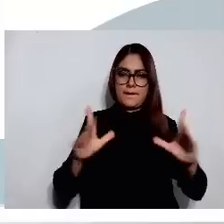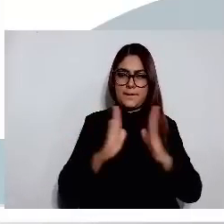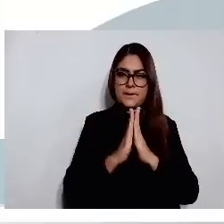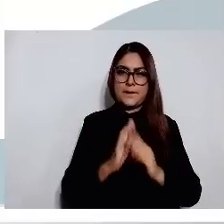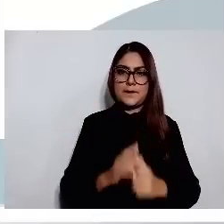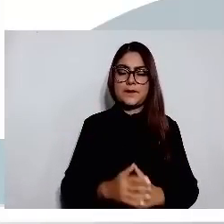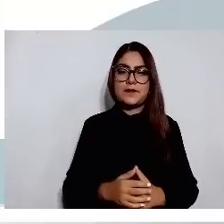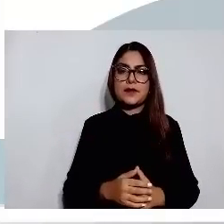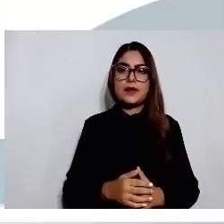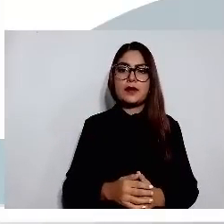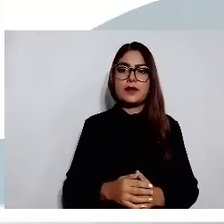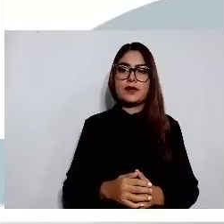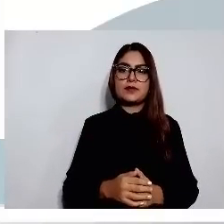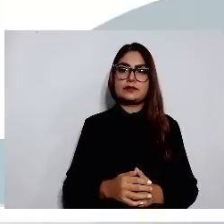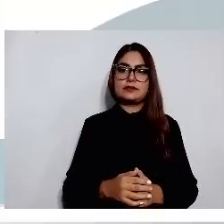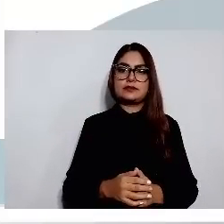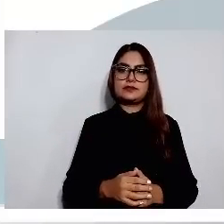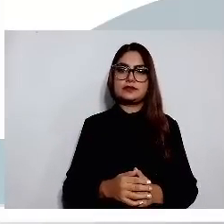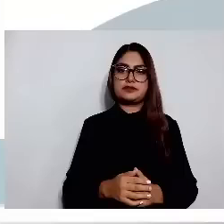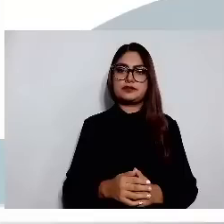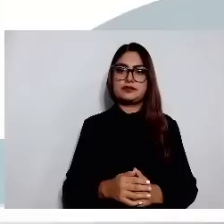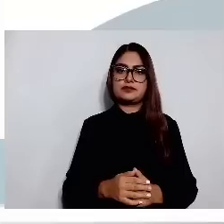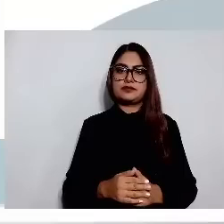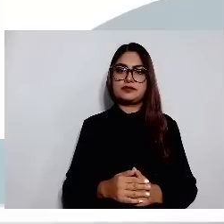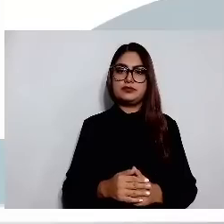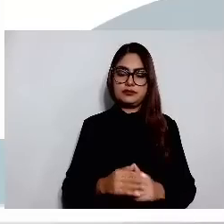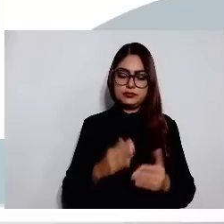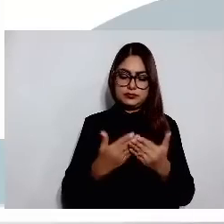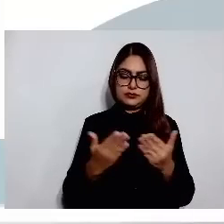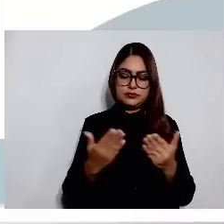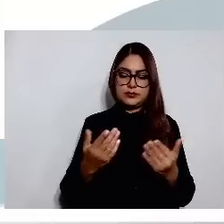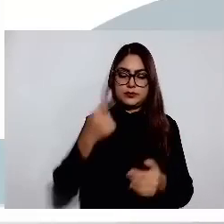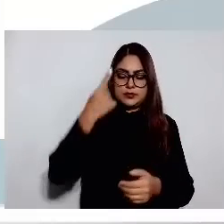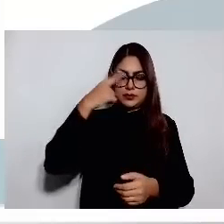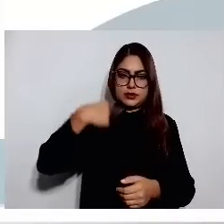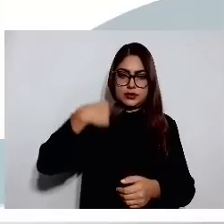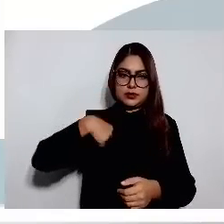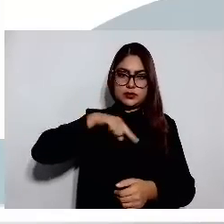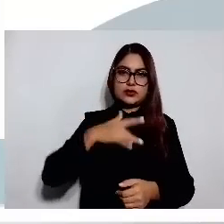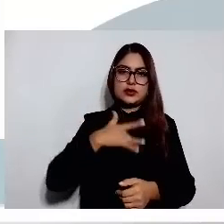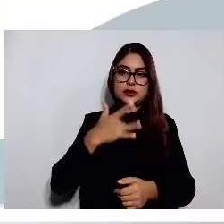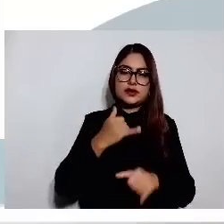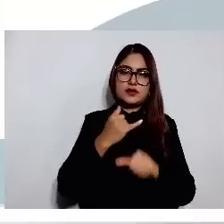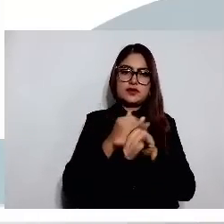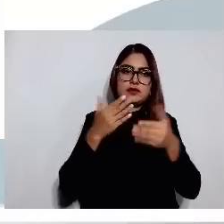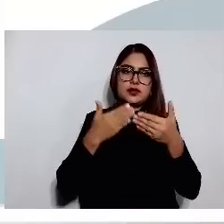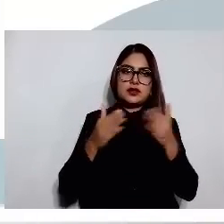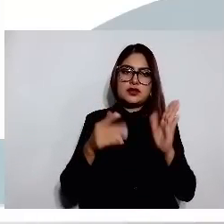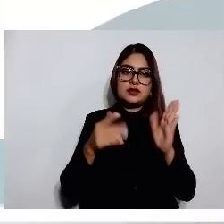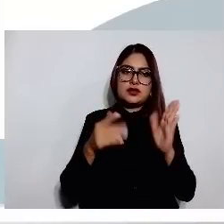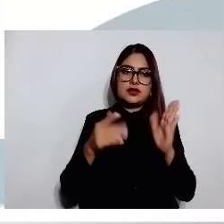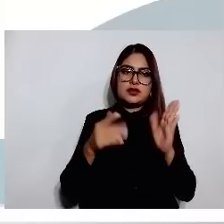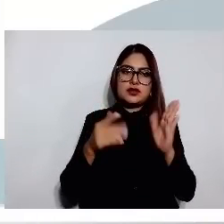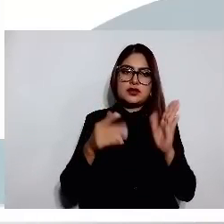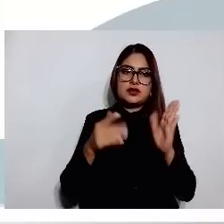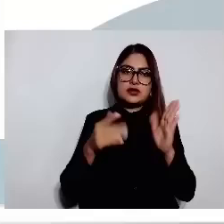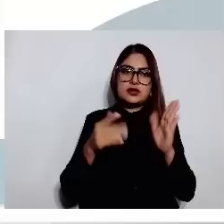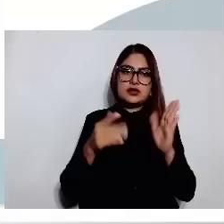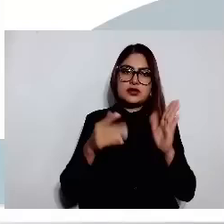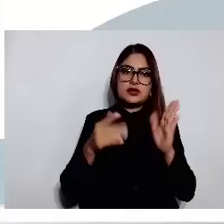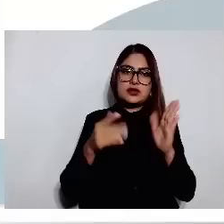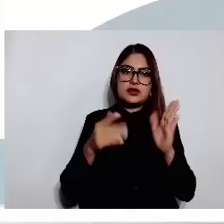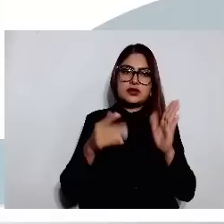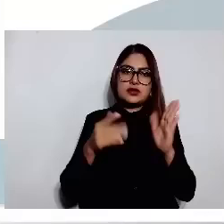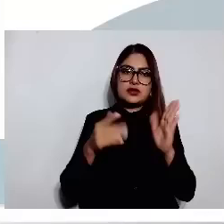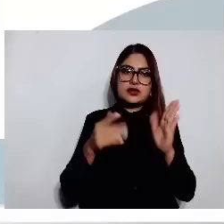Un poco, para nosotros la transparencia no es un derecho llave que abre otros derechos como el derecho de acceso a la información,